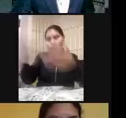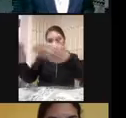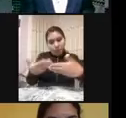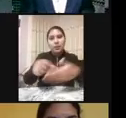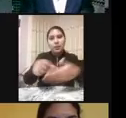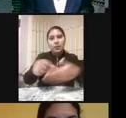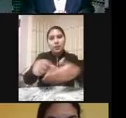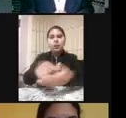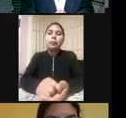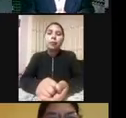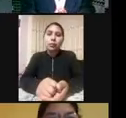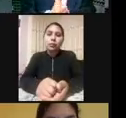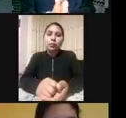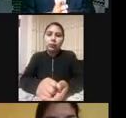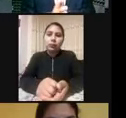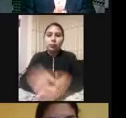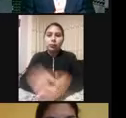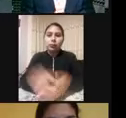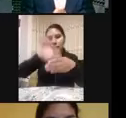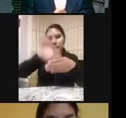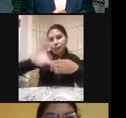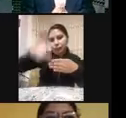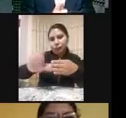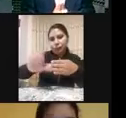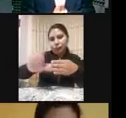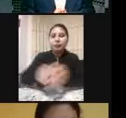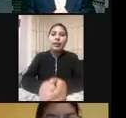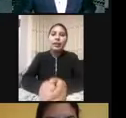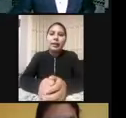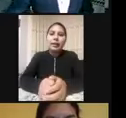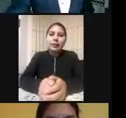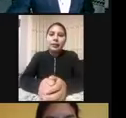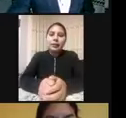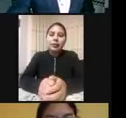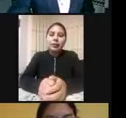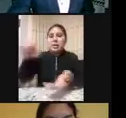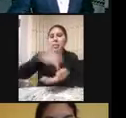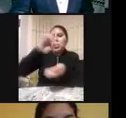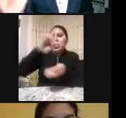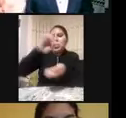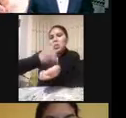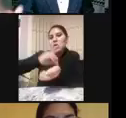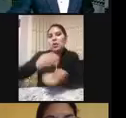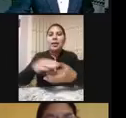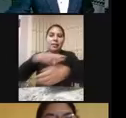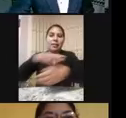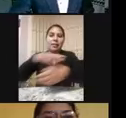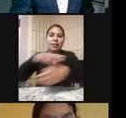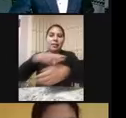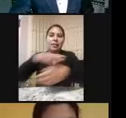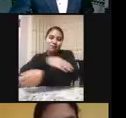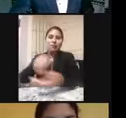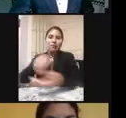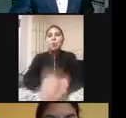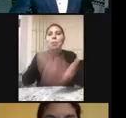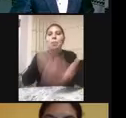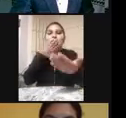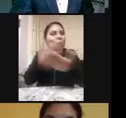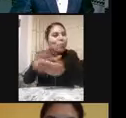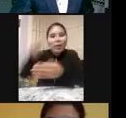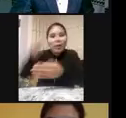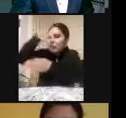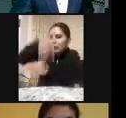La licenciada Rosario Paza es psicomotricista, es especialista en psicomotricidad. Licenciada, ¿cómo está? Buenas noches. Muy buenas noches, un